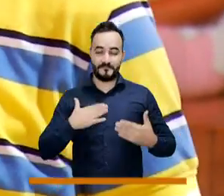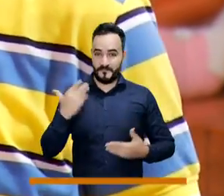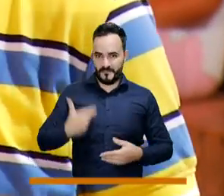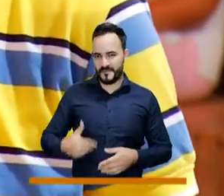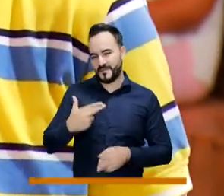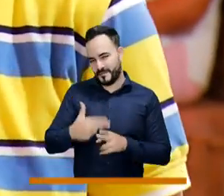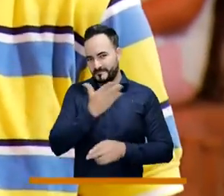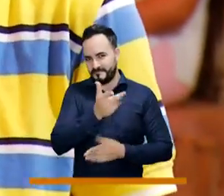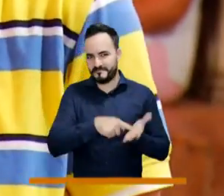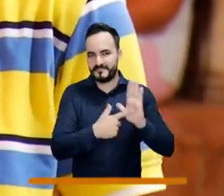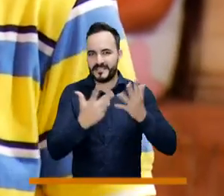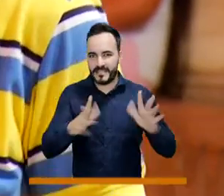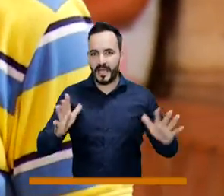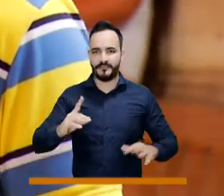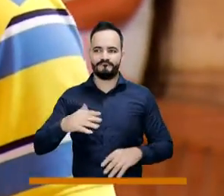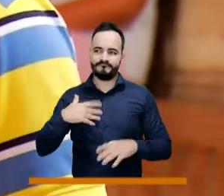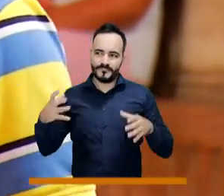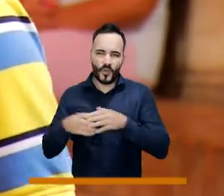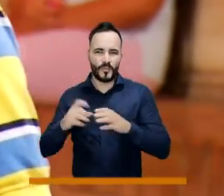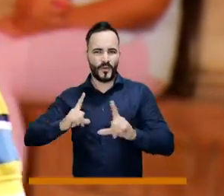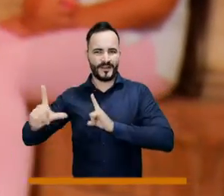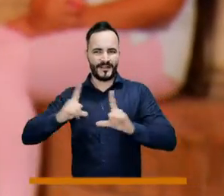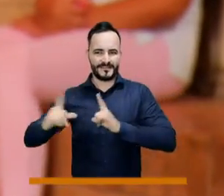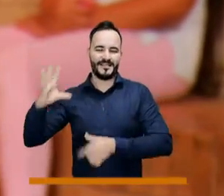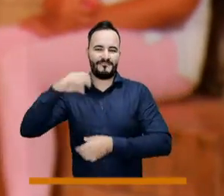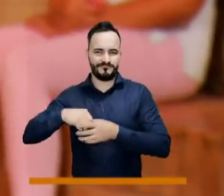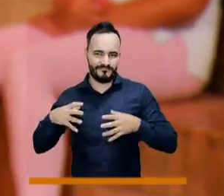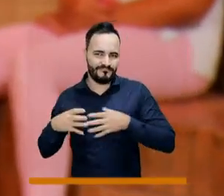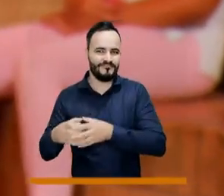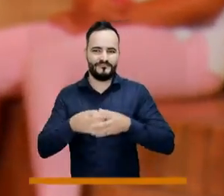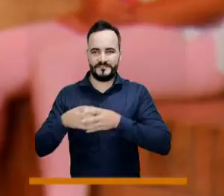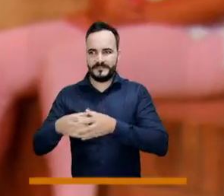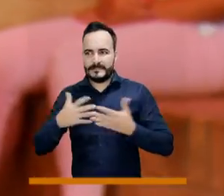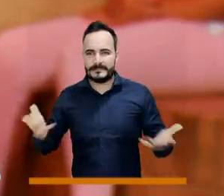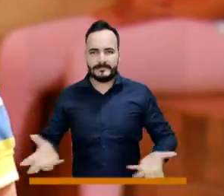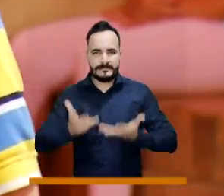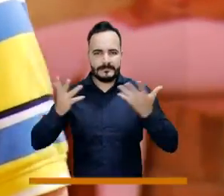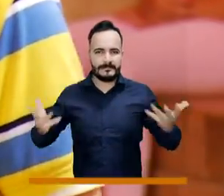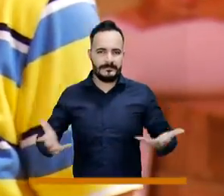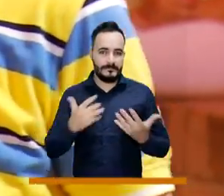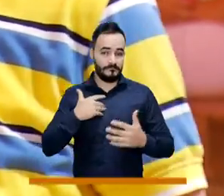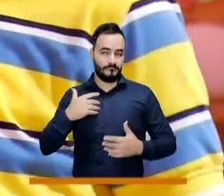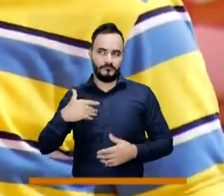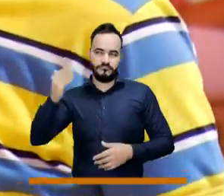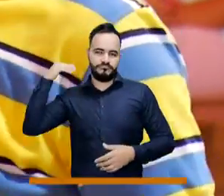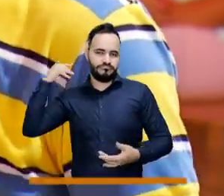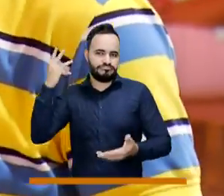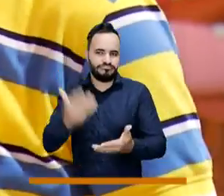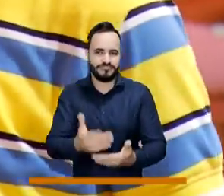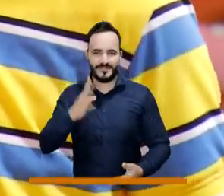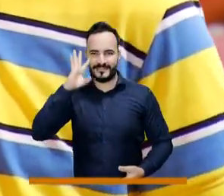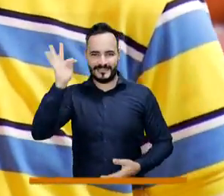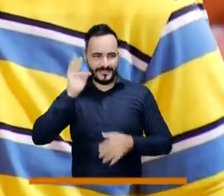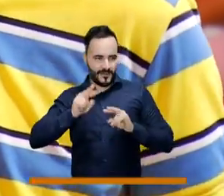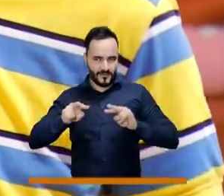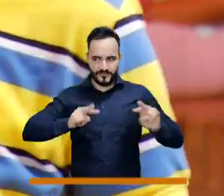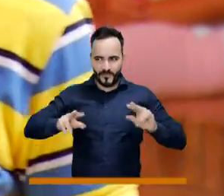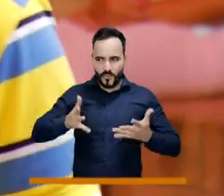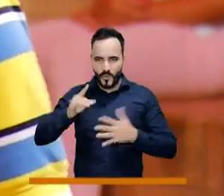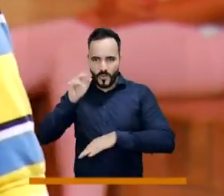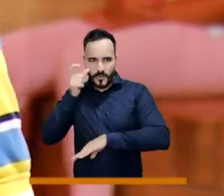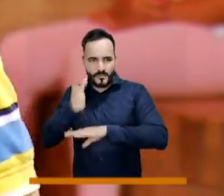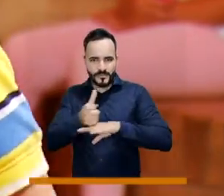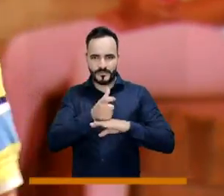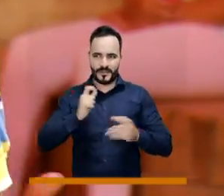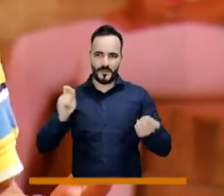Mazo, hago parte de un equipo de líderes cívicos, sociales y comunitarios acá en el territorio, que siempre hemos estado muy pendientes de la transformación que ha tenido esta parte de la